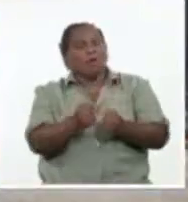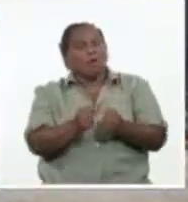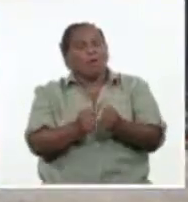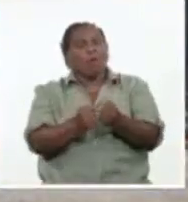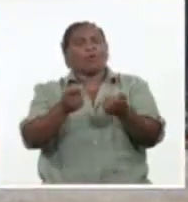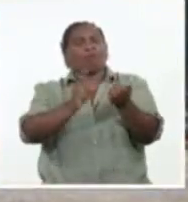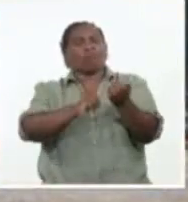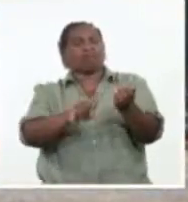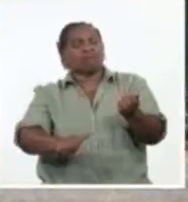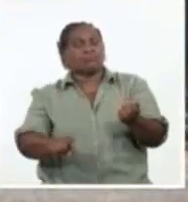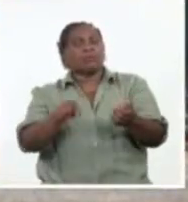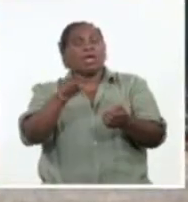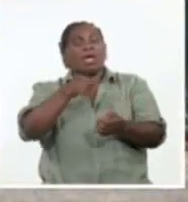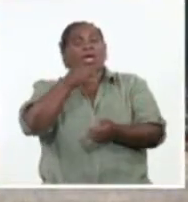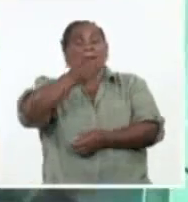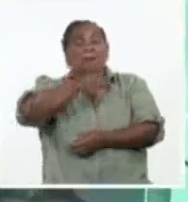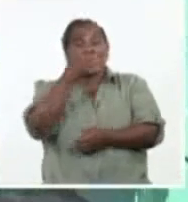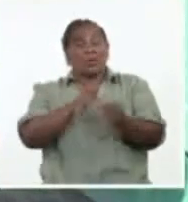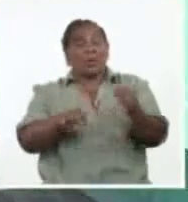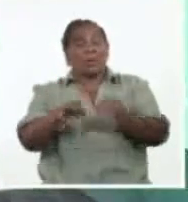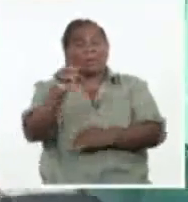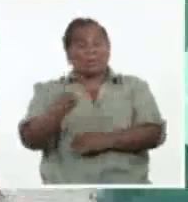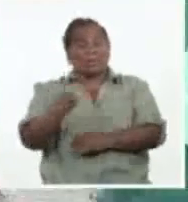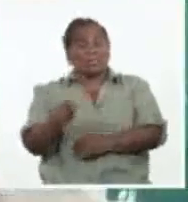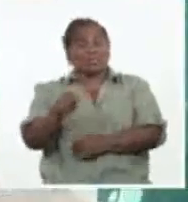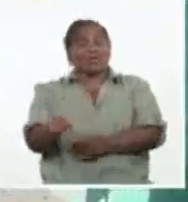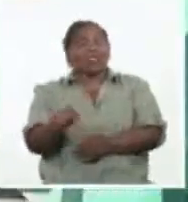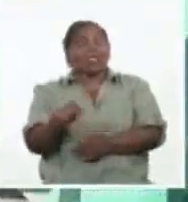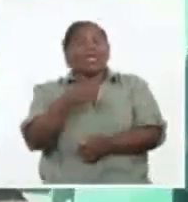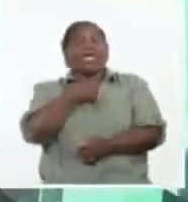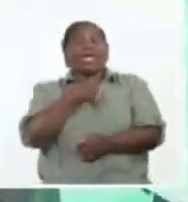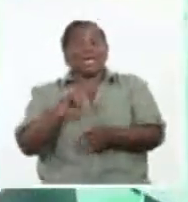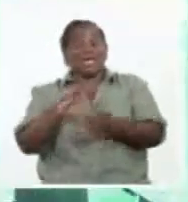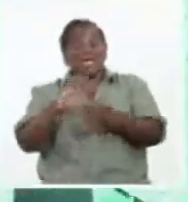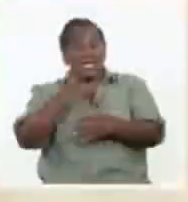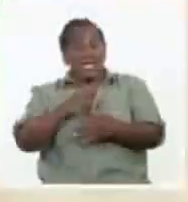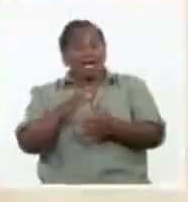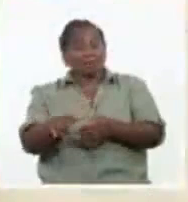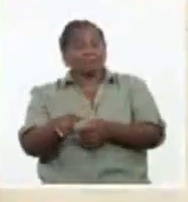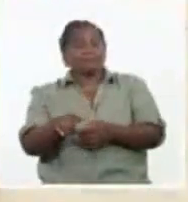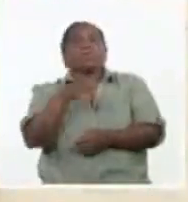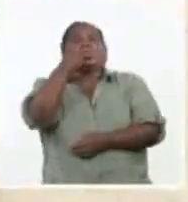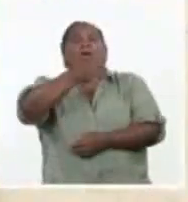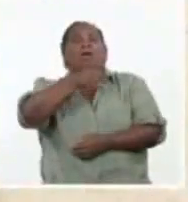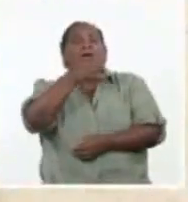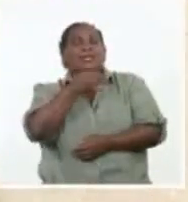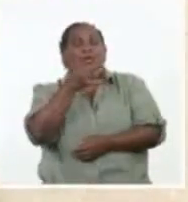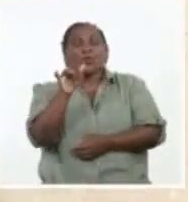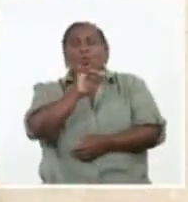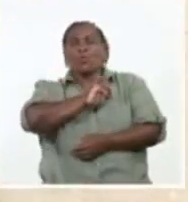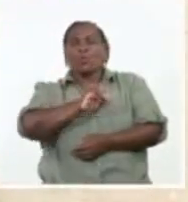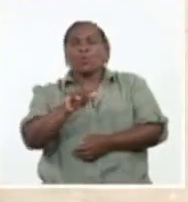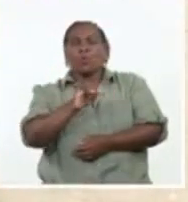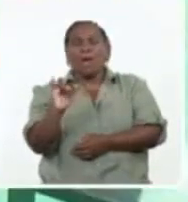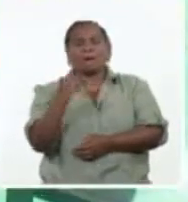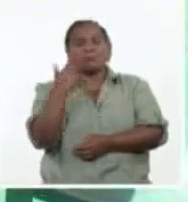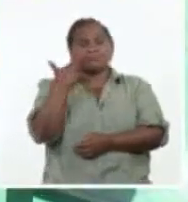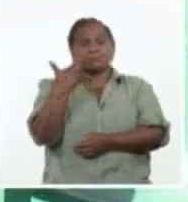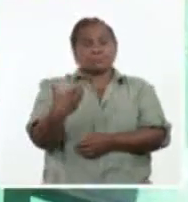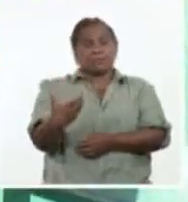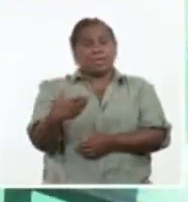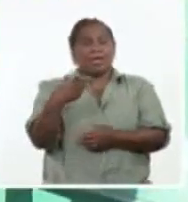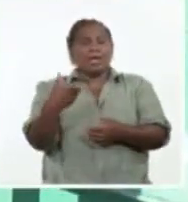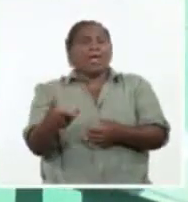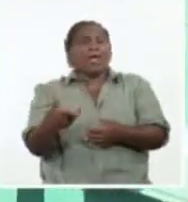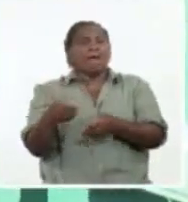examinó in situ el ministro de Energía y Minas, Vicente de la O. Levy. Durante el recorrido por el emplazamiento, el dirigente se interesó por la disponibilidad